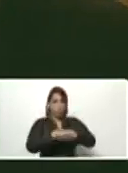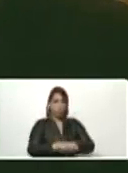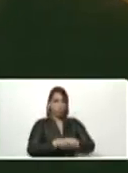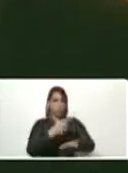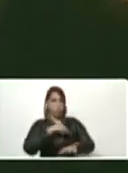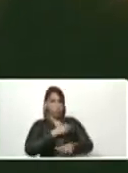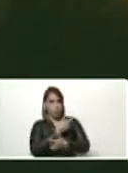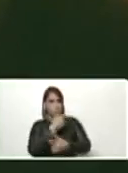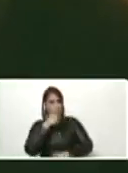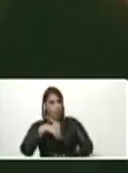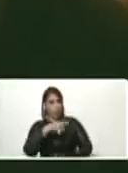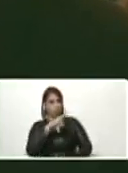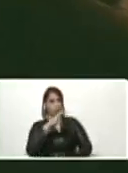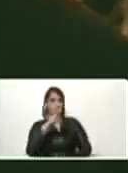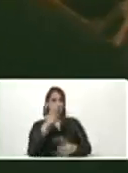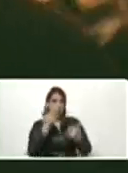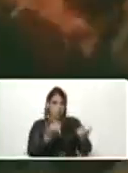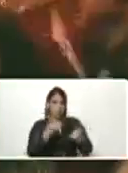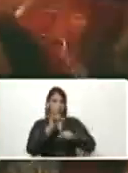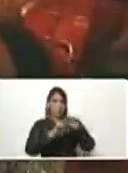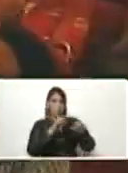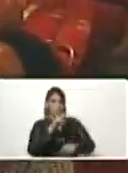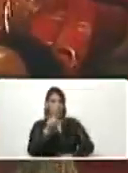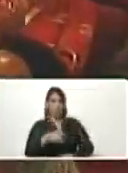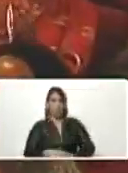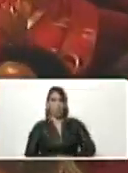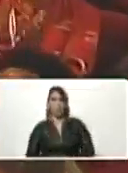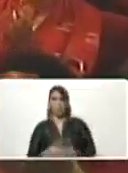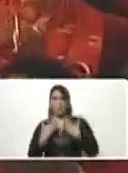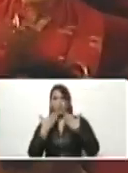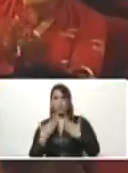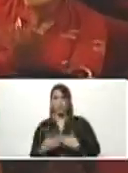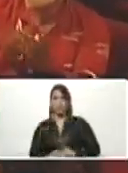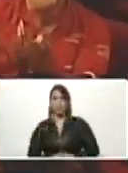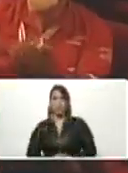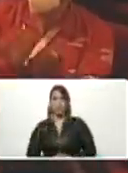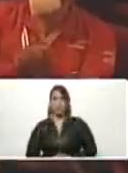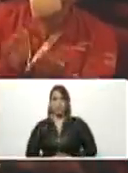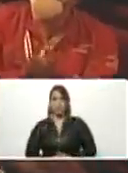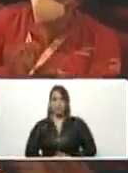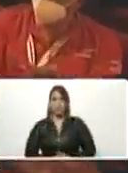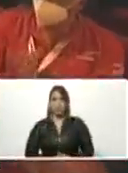pleno siglo XXI. Gracias. Bueno, gracias a ti.